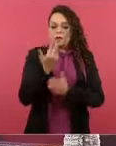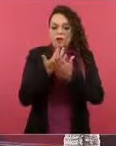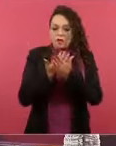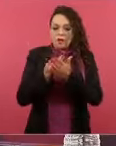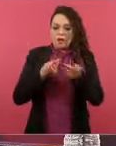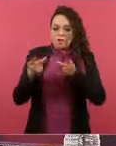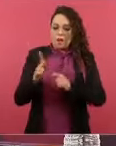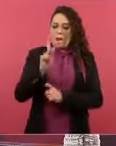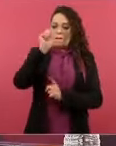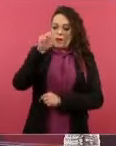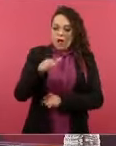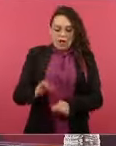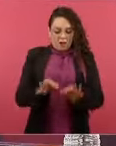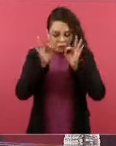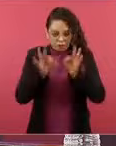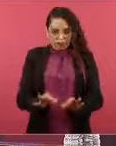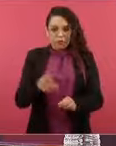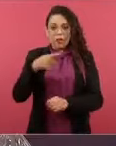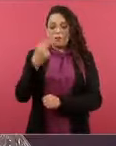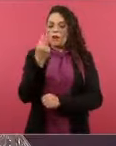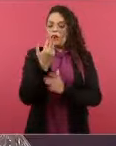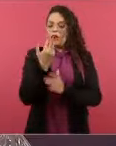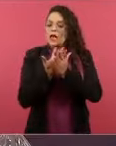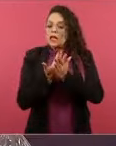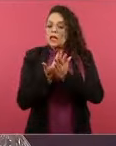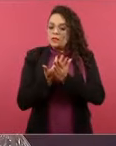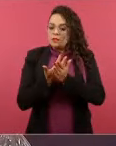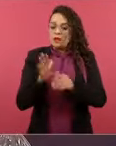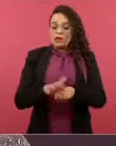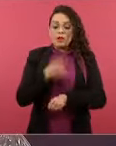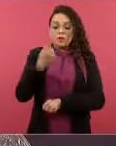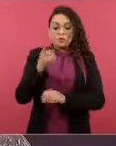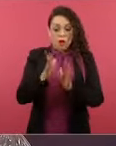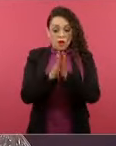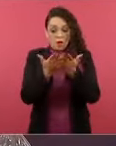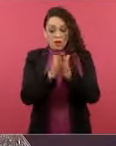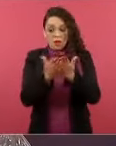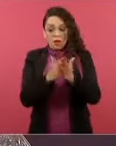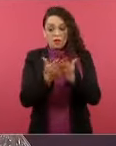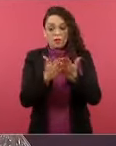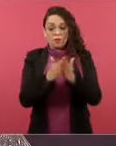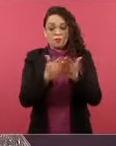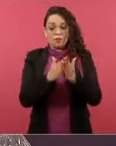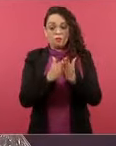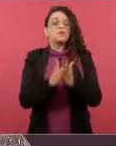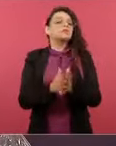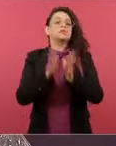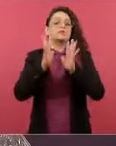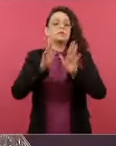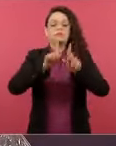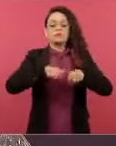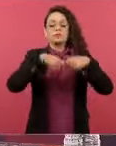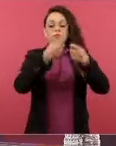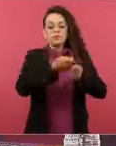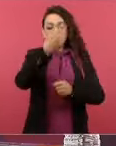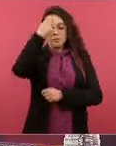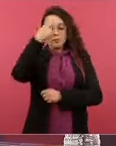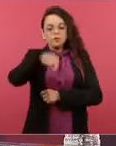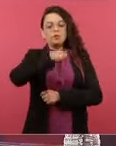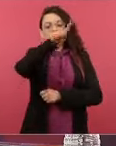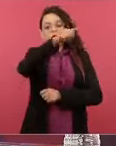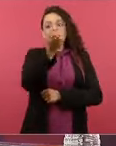condiciones, pero esperemos un poco todavía, los libros están para que los tengan los niños en las